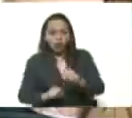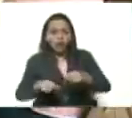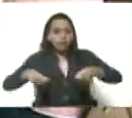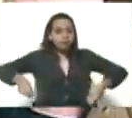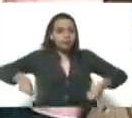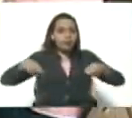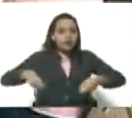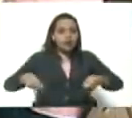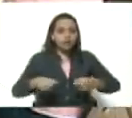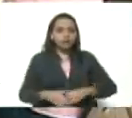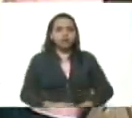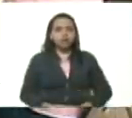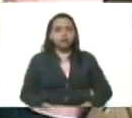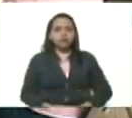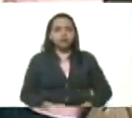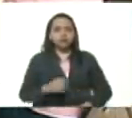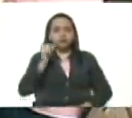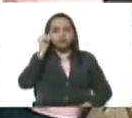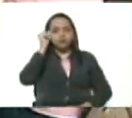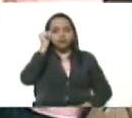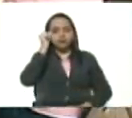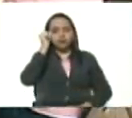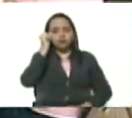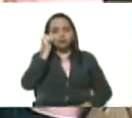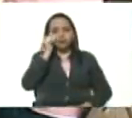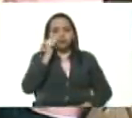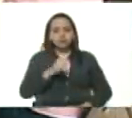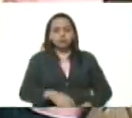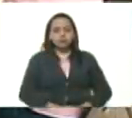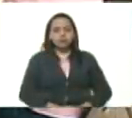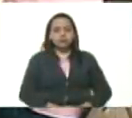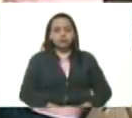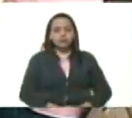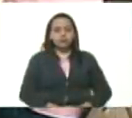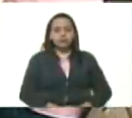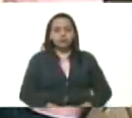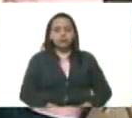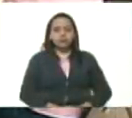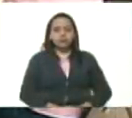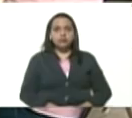mercadito, al mercado. Agarran